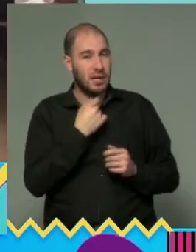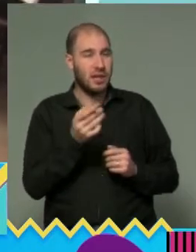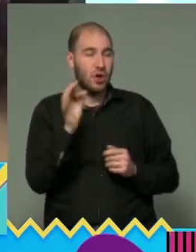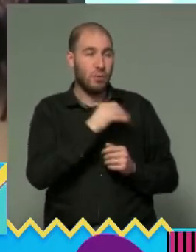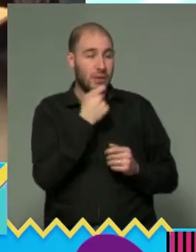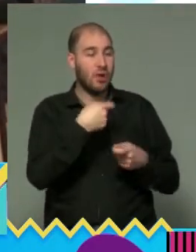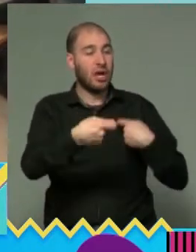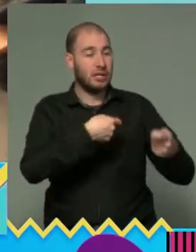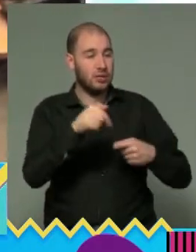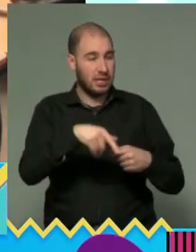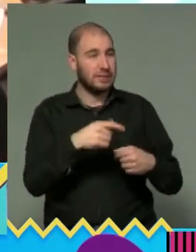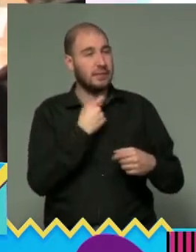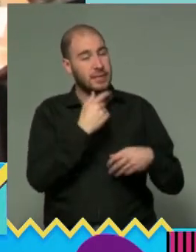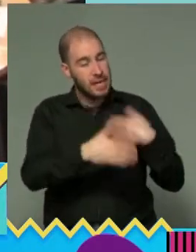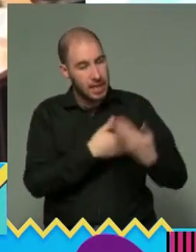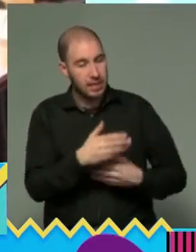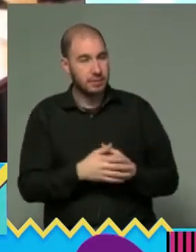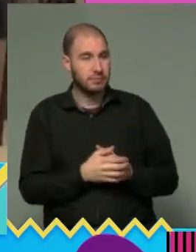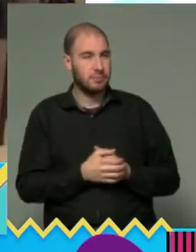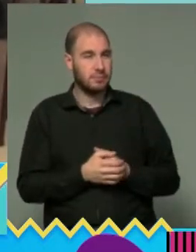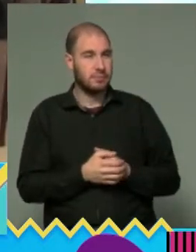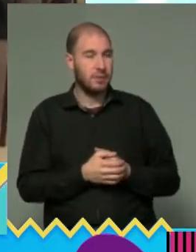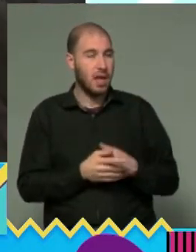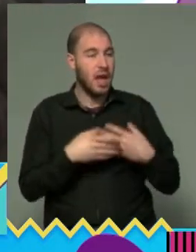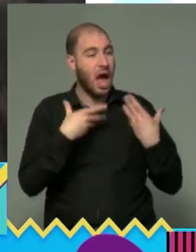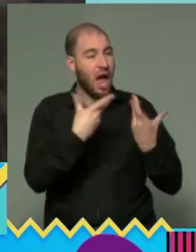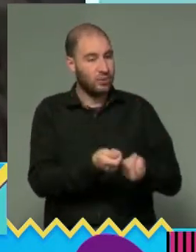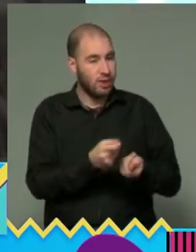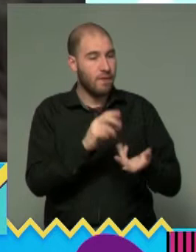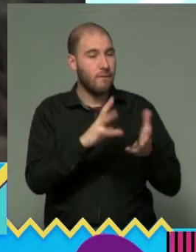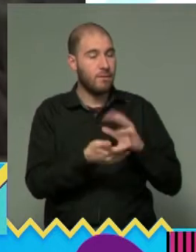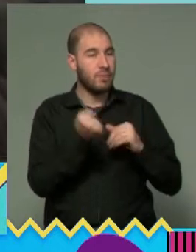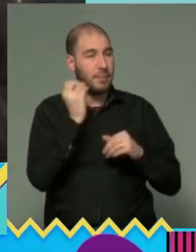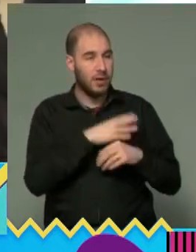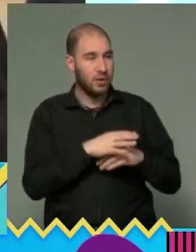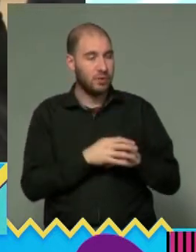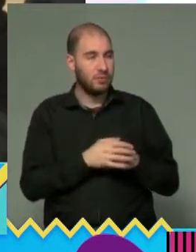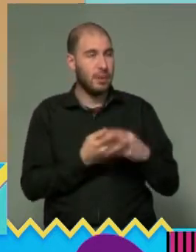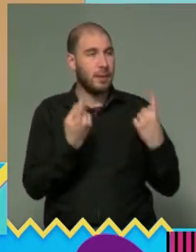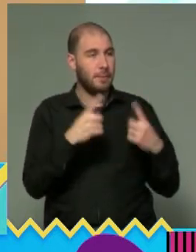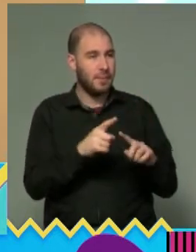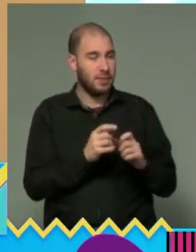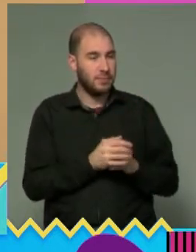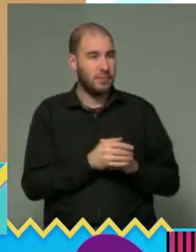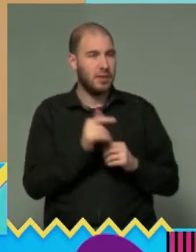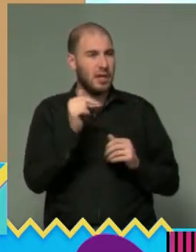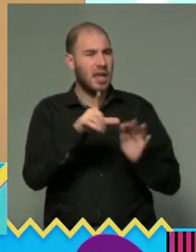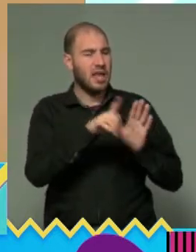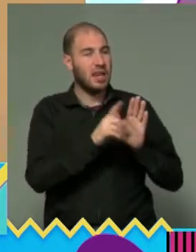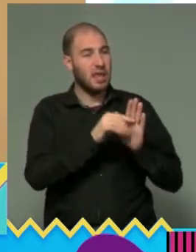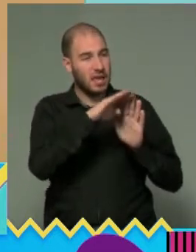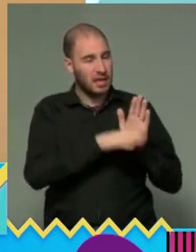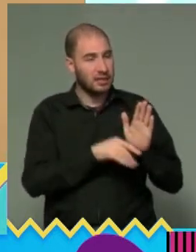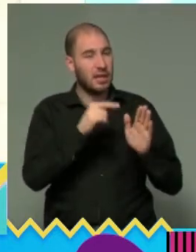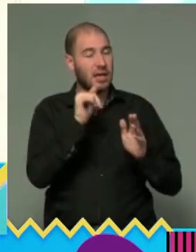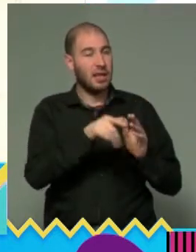en esta gestión lo hemos intentado, de colaborar de la mayor manera posible para esto, y estas normas que se están